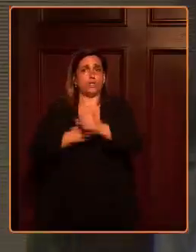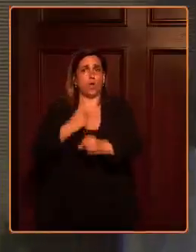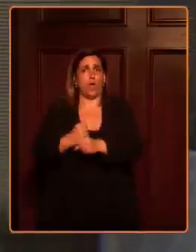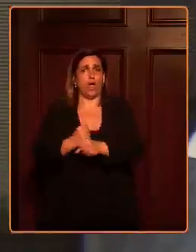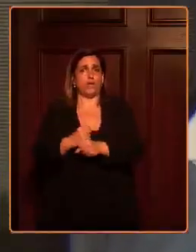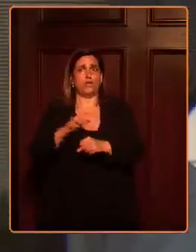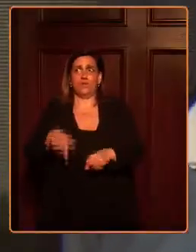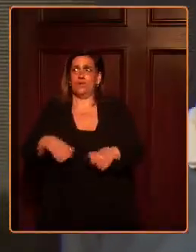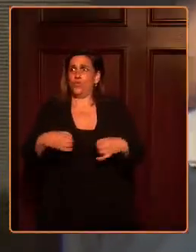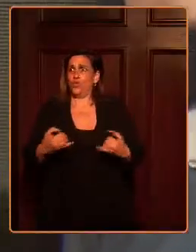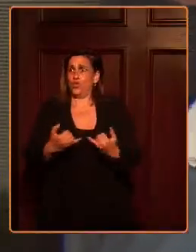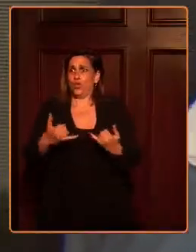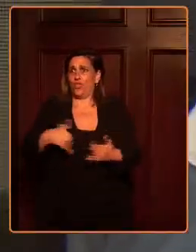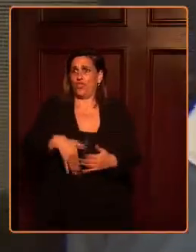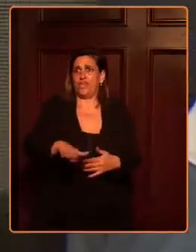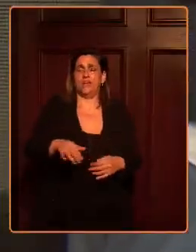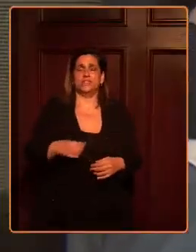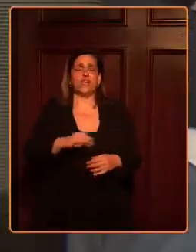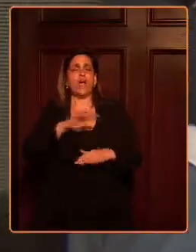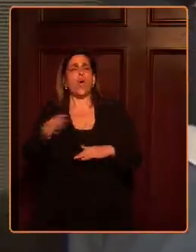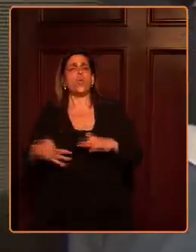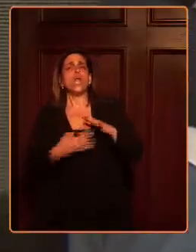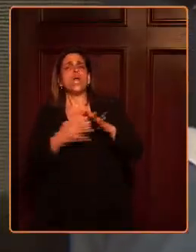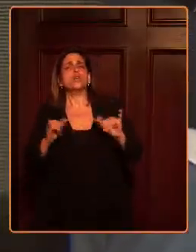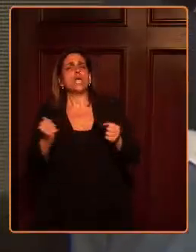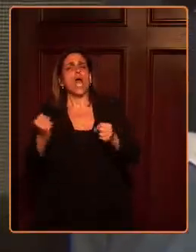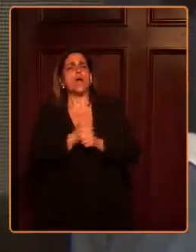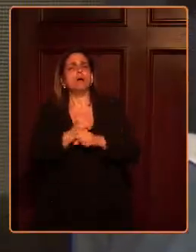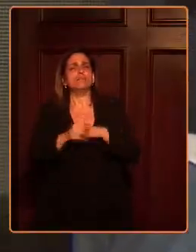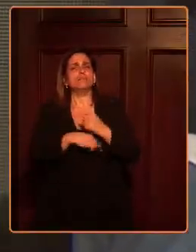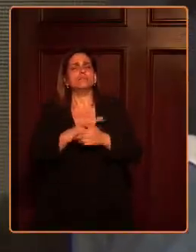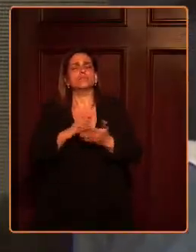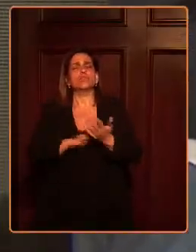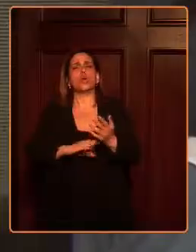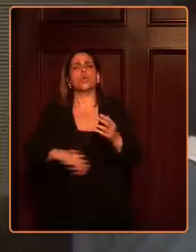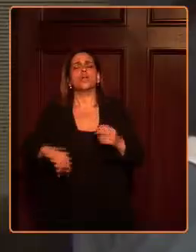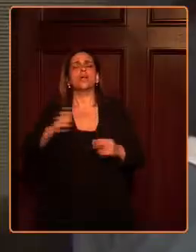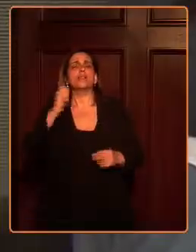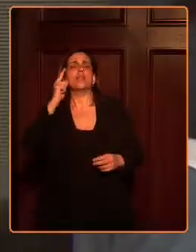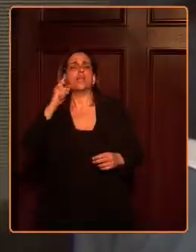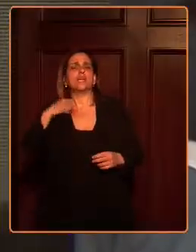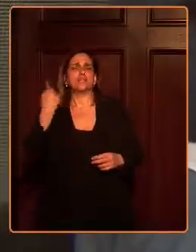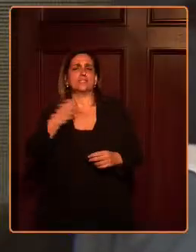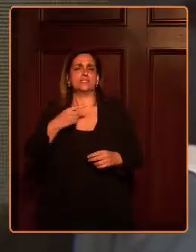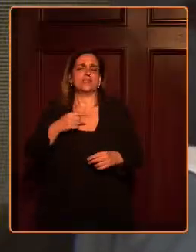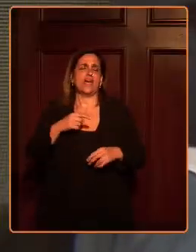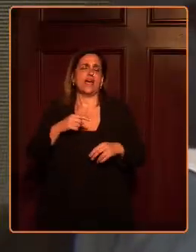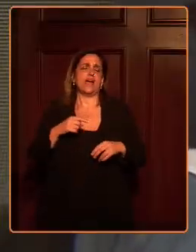estos días, la UNESCO aprobaba la recomendación sobre la ética de la inteligencia artificial.